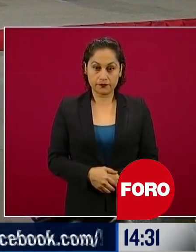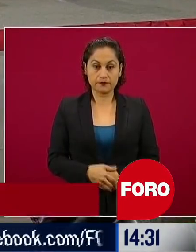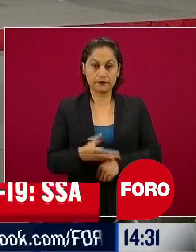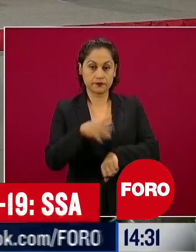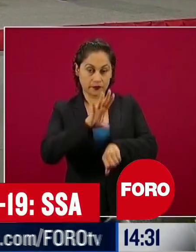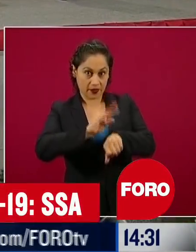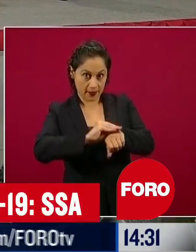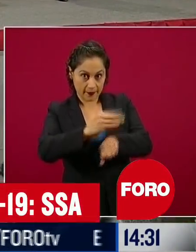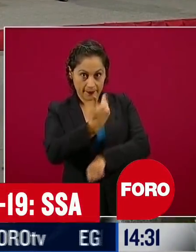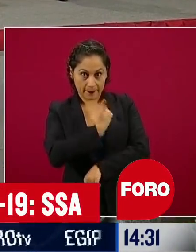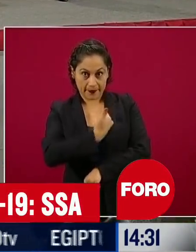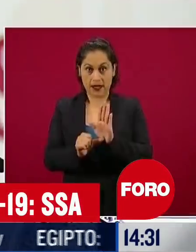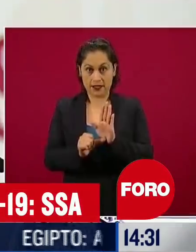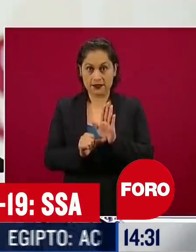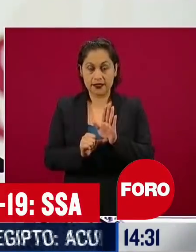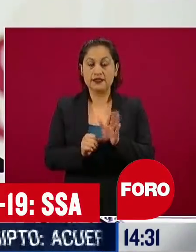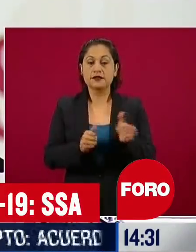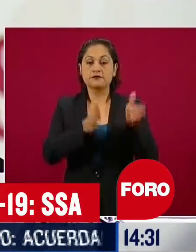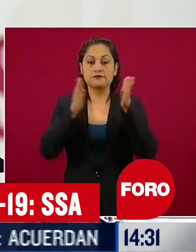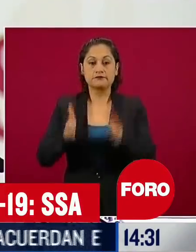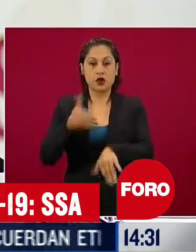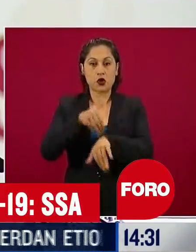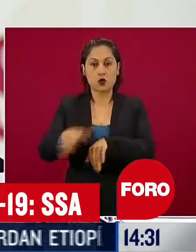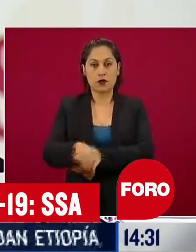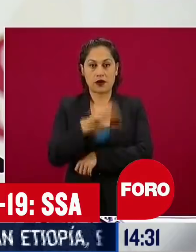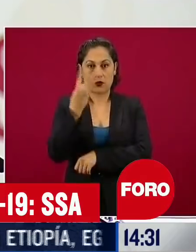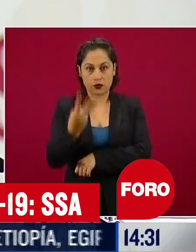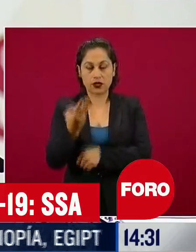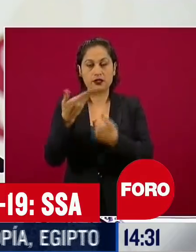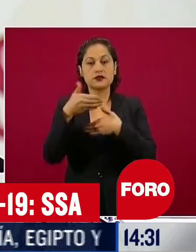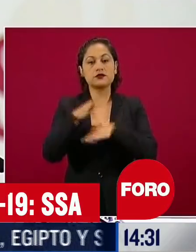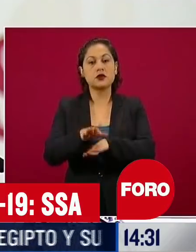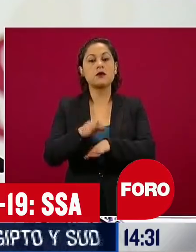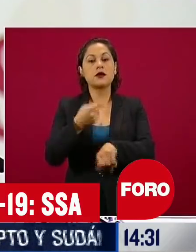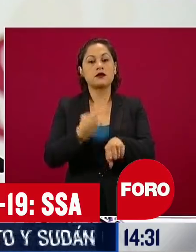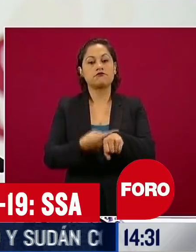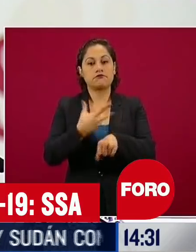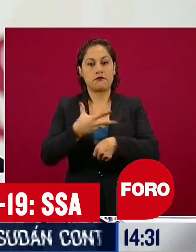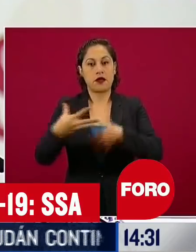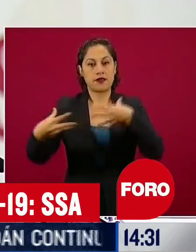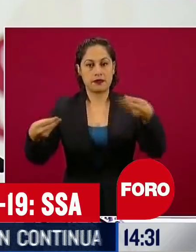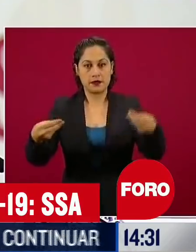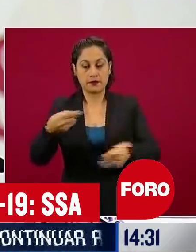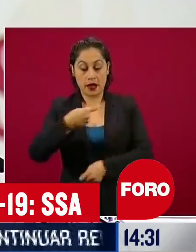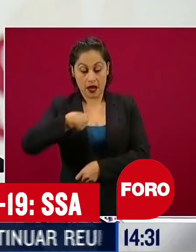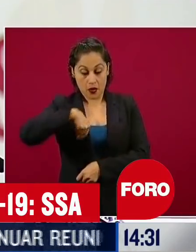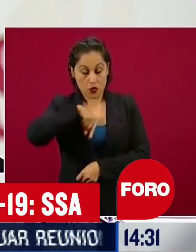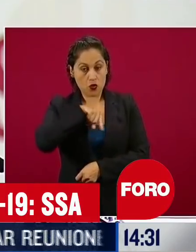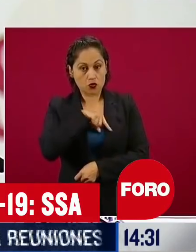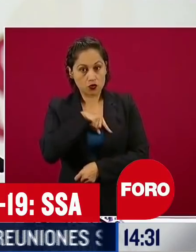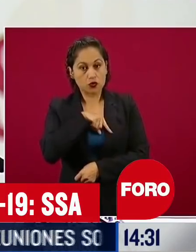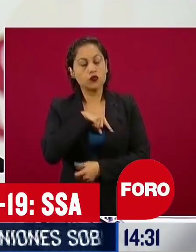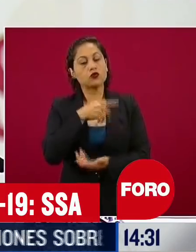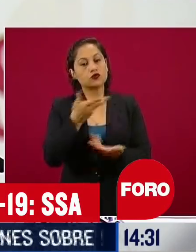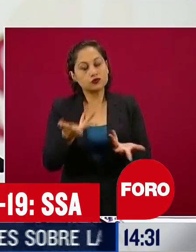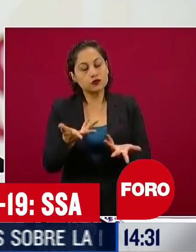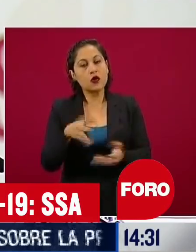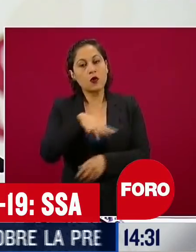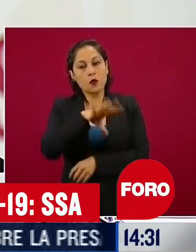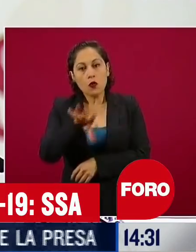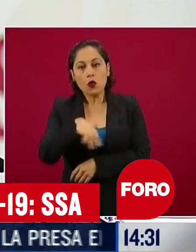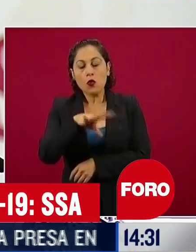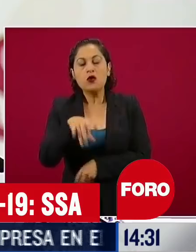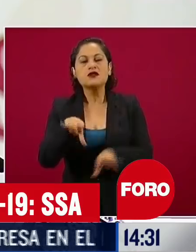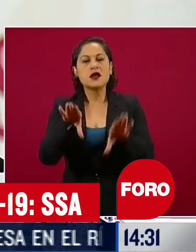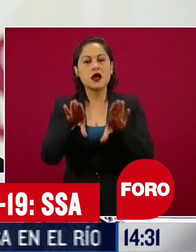Durante la conferencia de Palacio Nacional, el secretario de Salud, Jorge Alcocer, dijo que el gobierno federal está apoyando a los estados